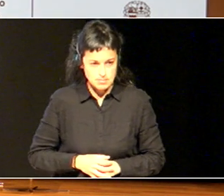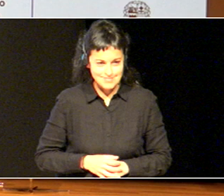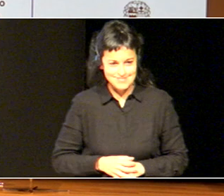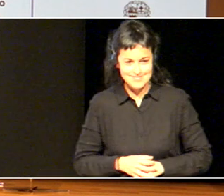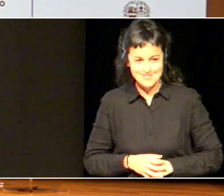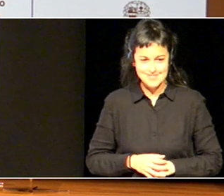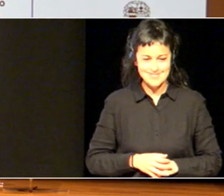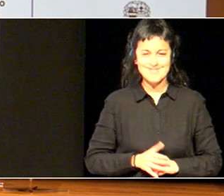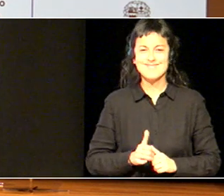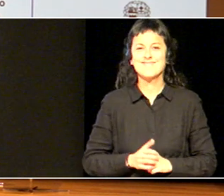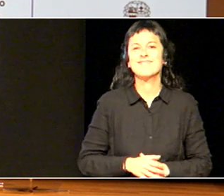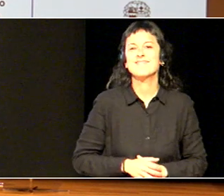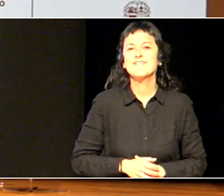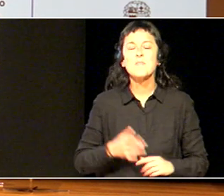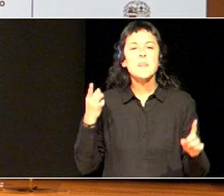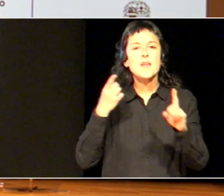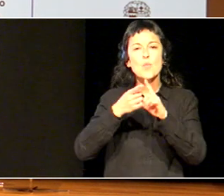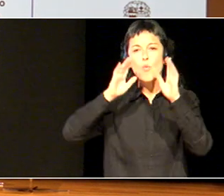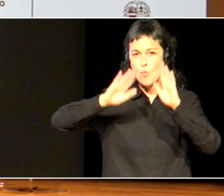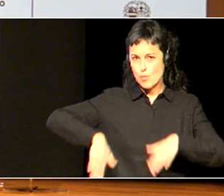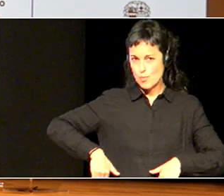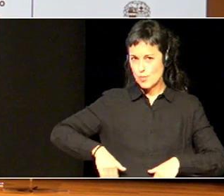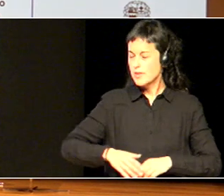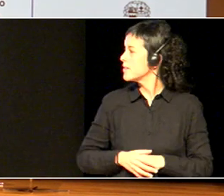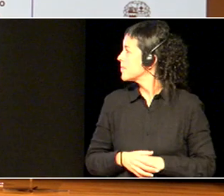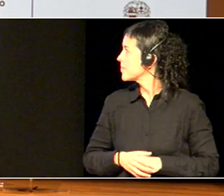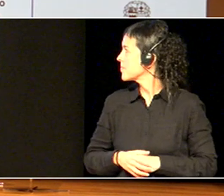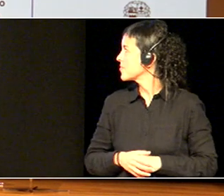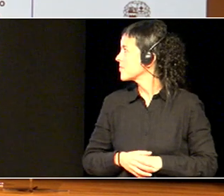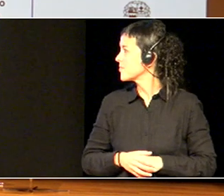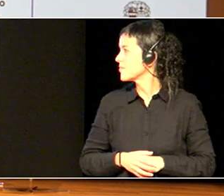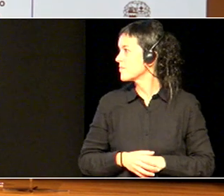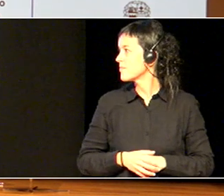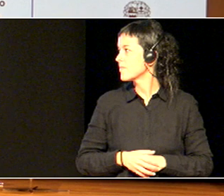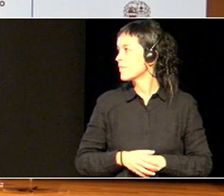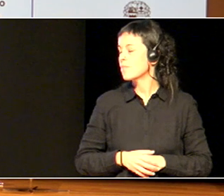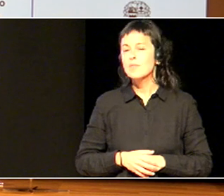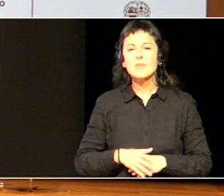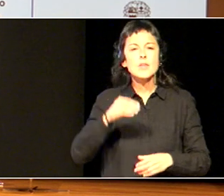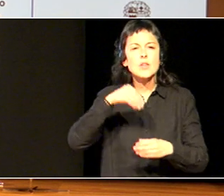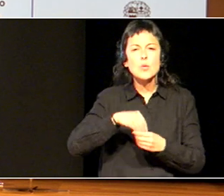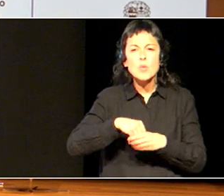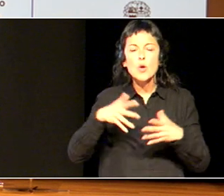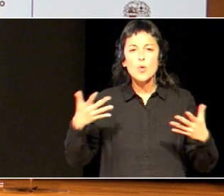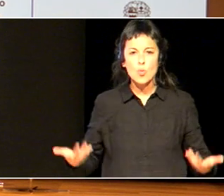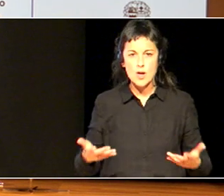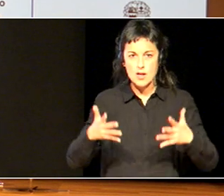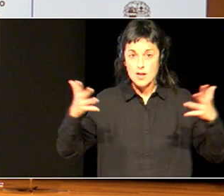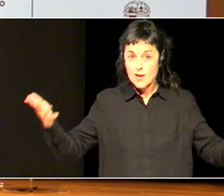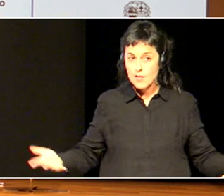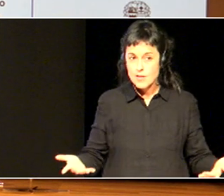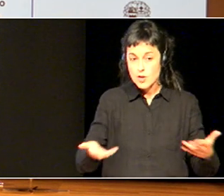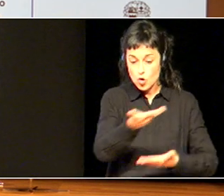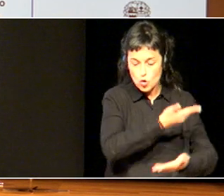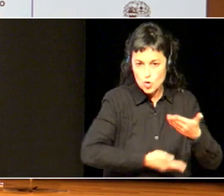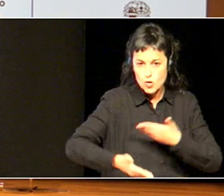azkenen golburua daukagu lusea baina azkenean mamia da fomentar activamente la colaboración